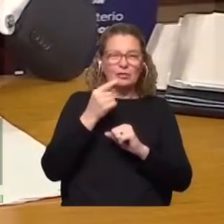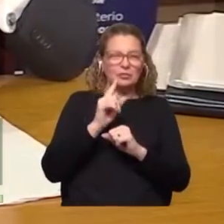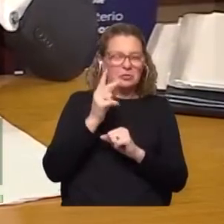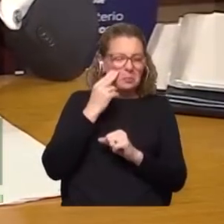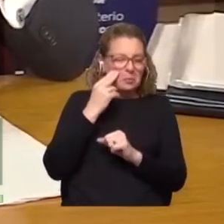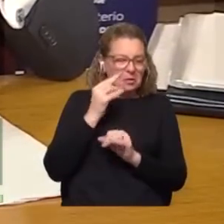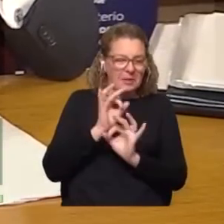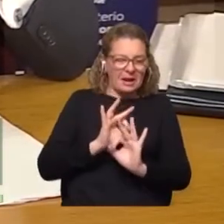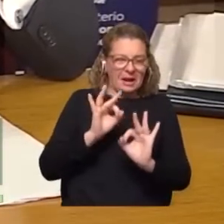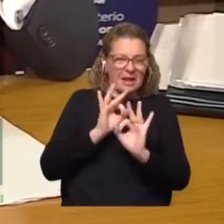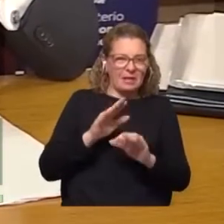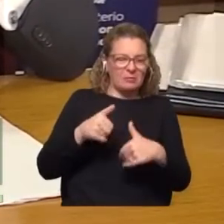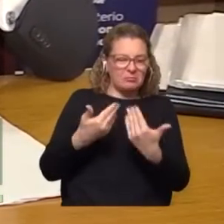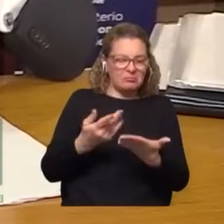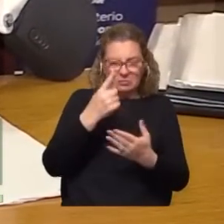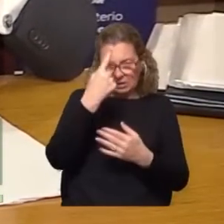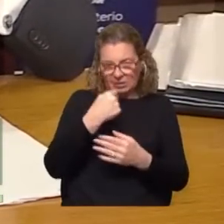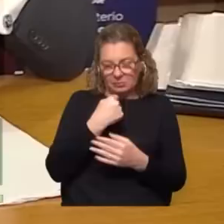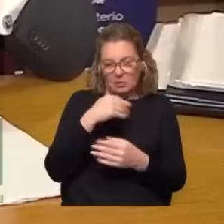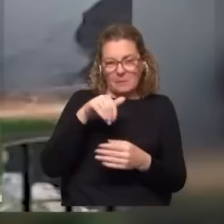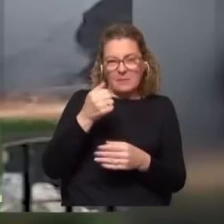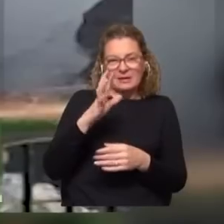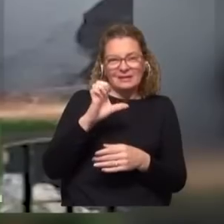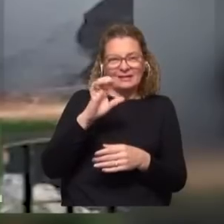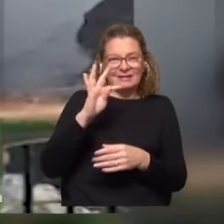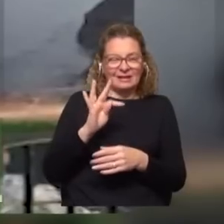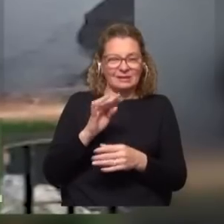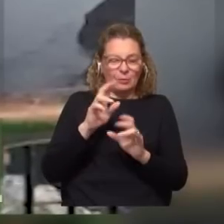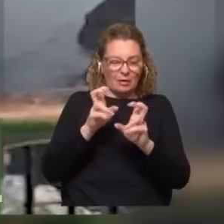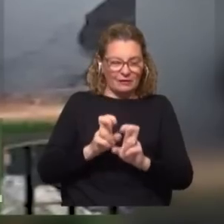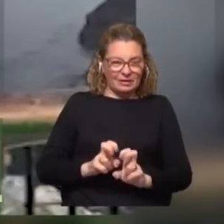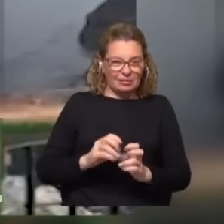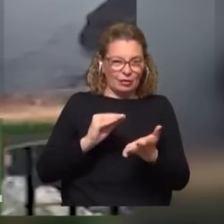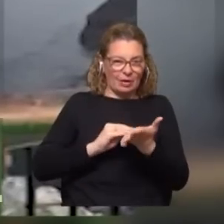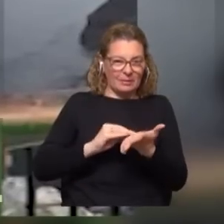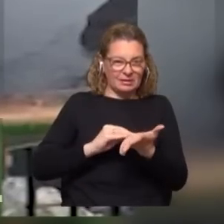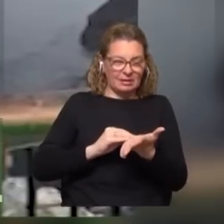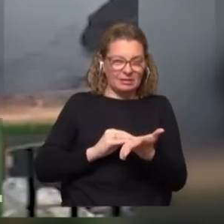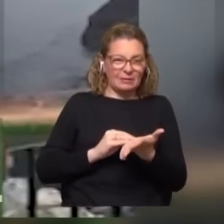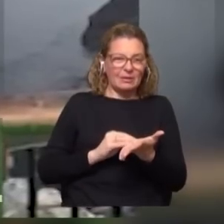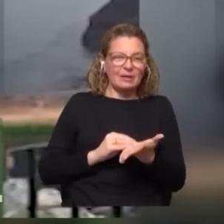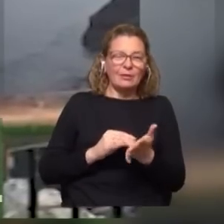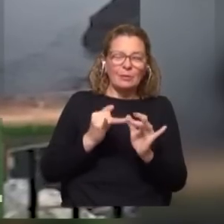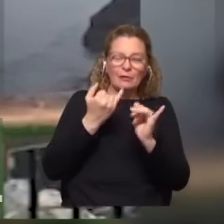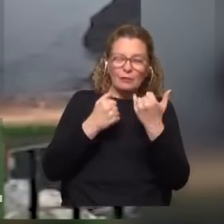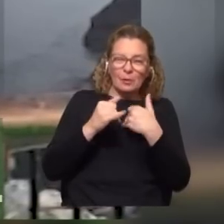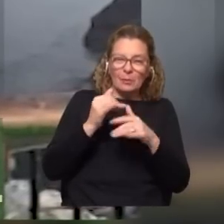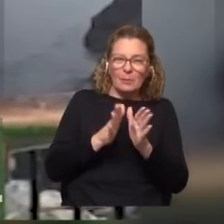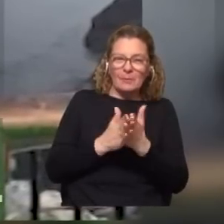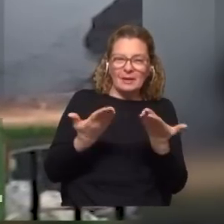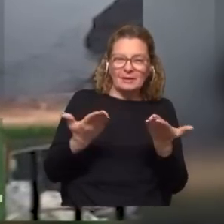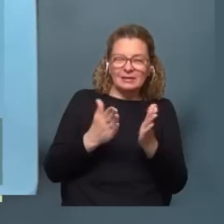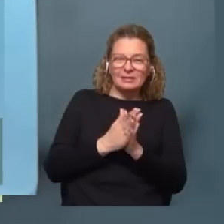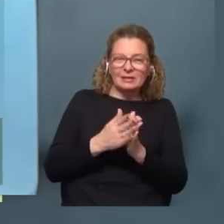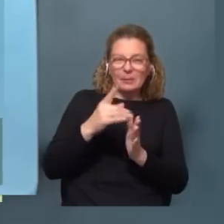irregularidades en la entrega del pasaporte a Sebastián marceta según la investigación administrativa según informó el país bustillo